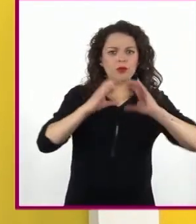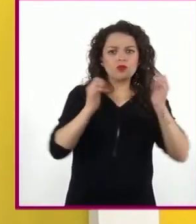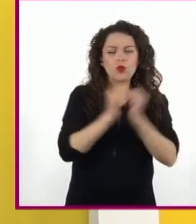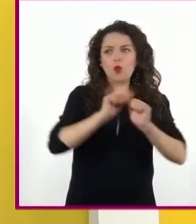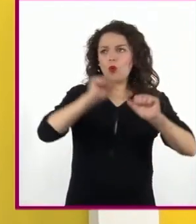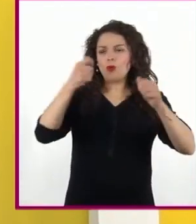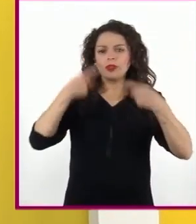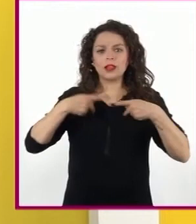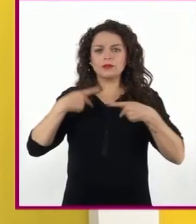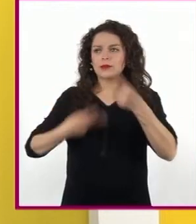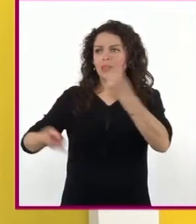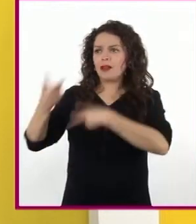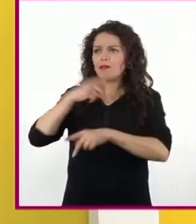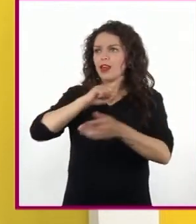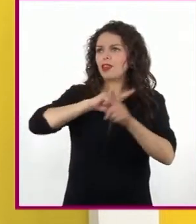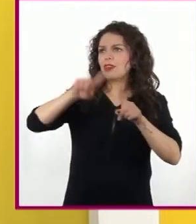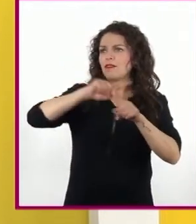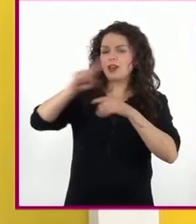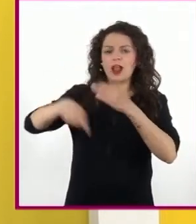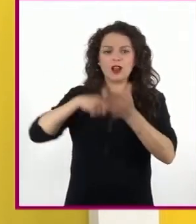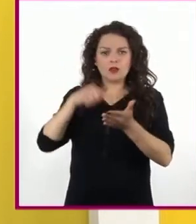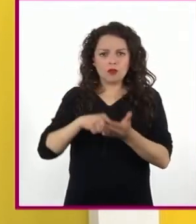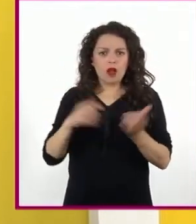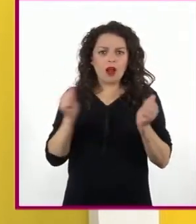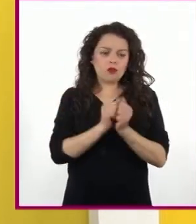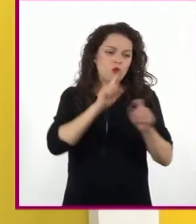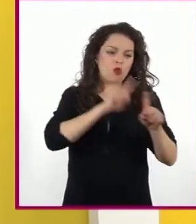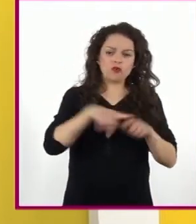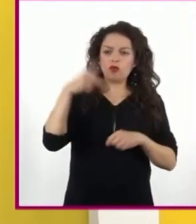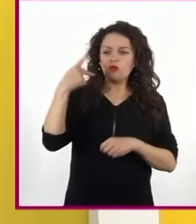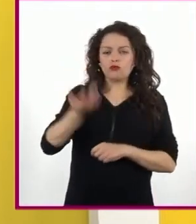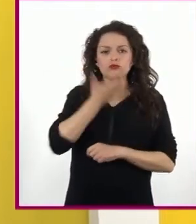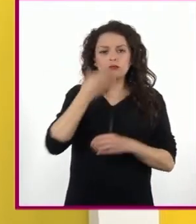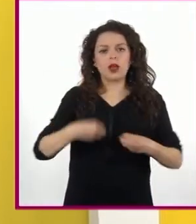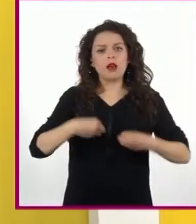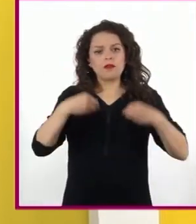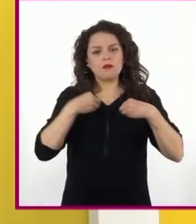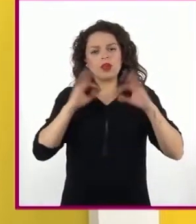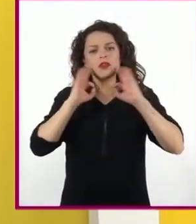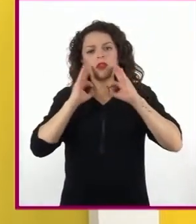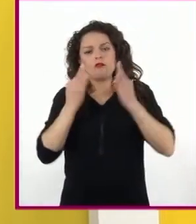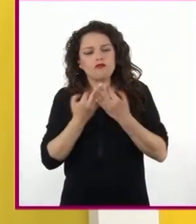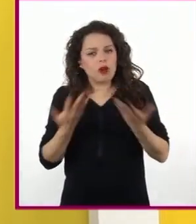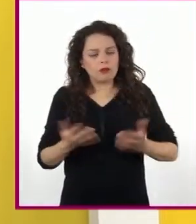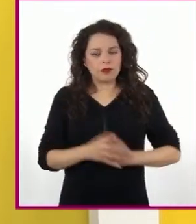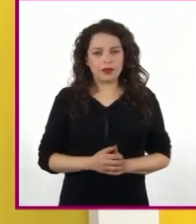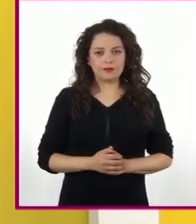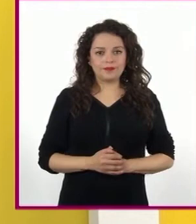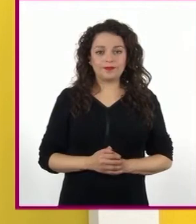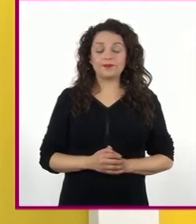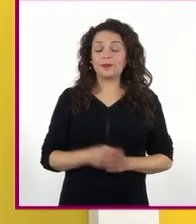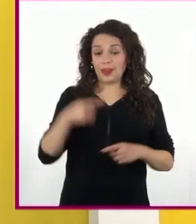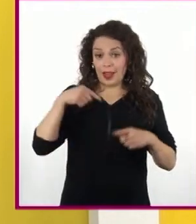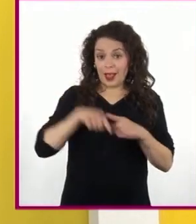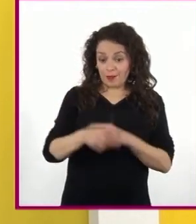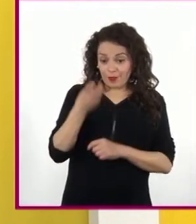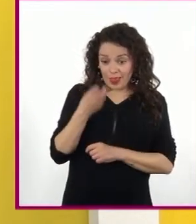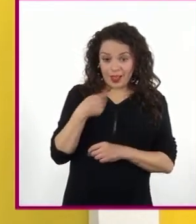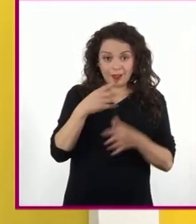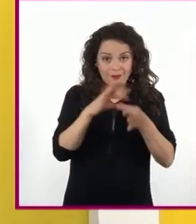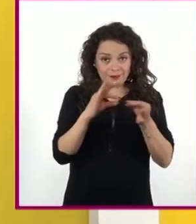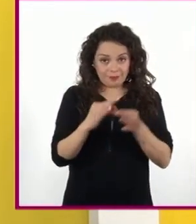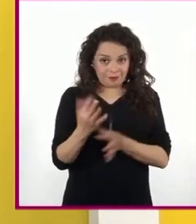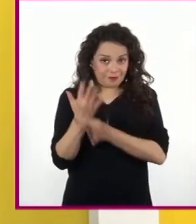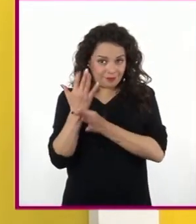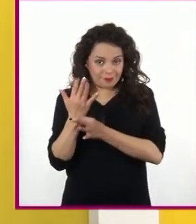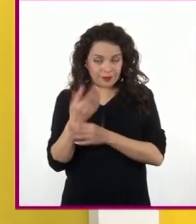distintas expresiones culturales y formas de ser. Además, como comentamos al inicio, las personas en sí